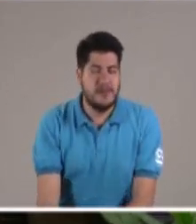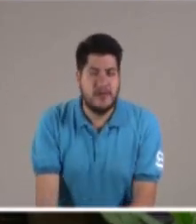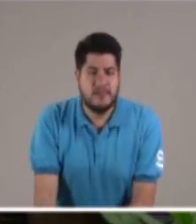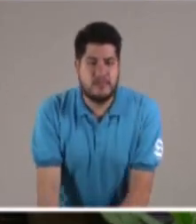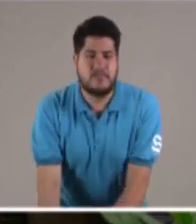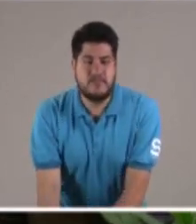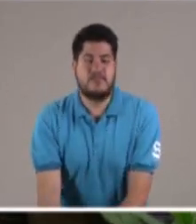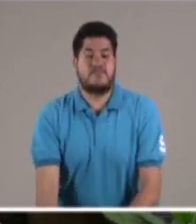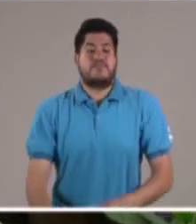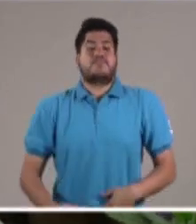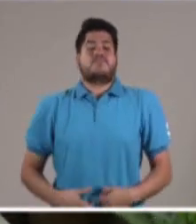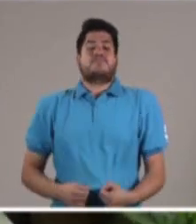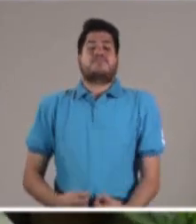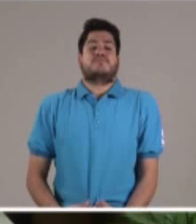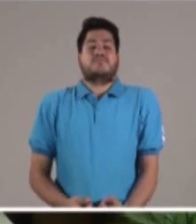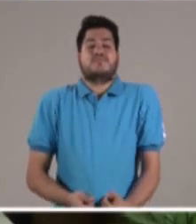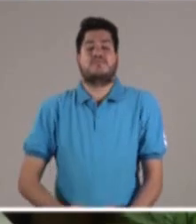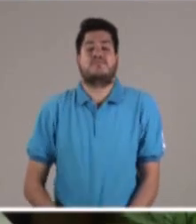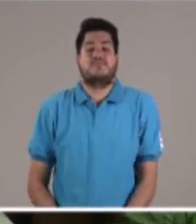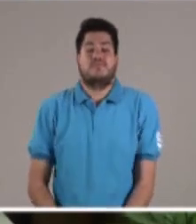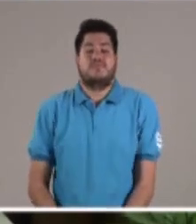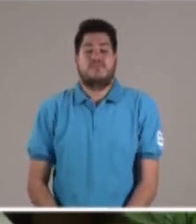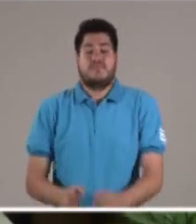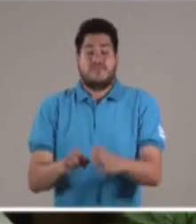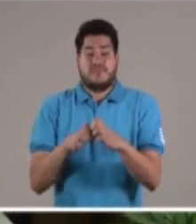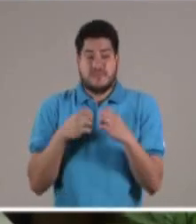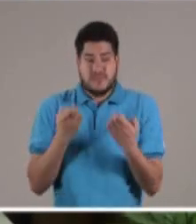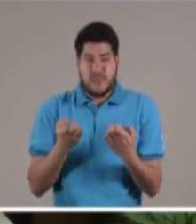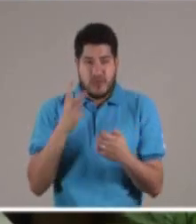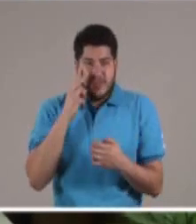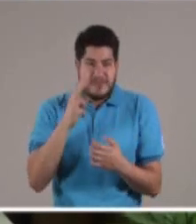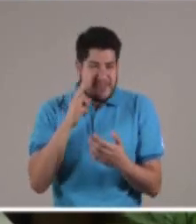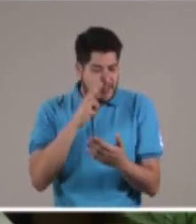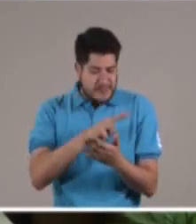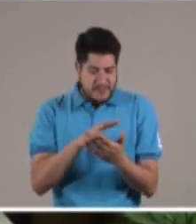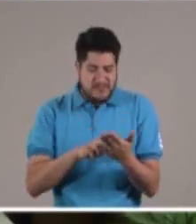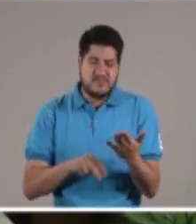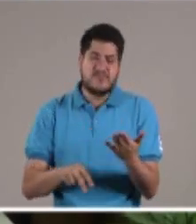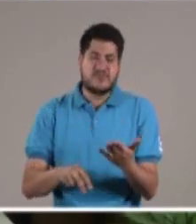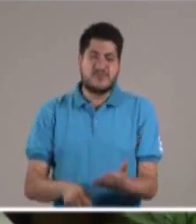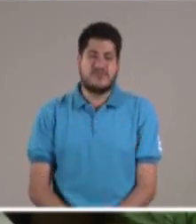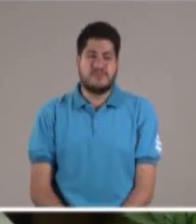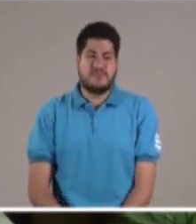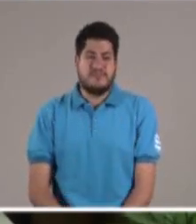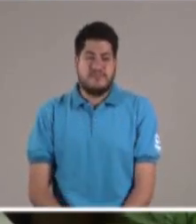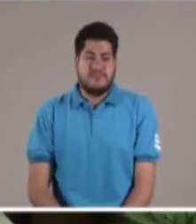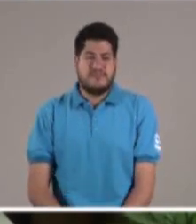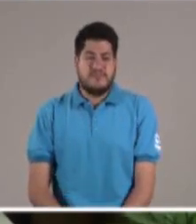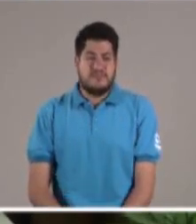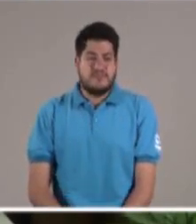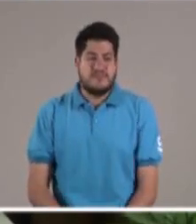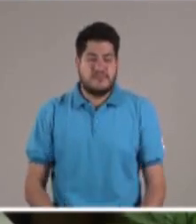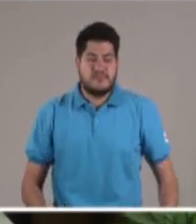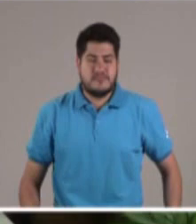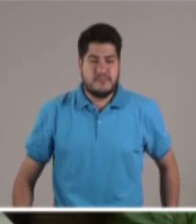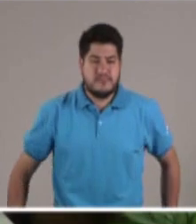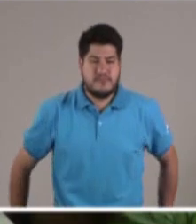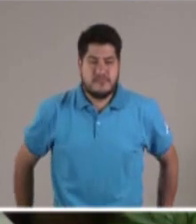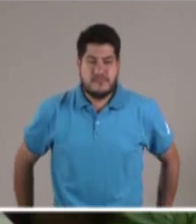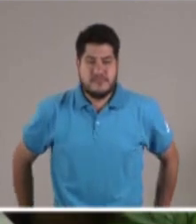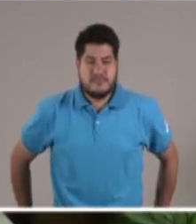cosas entonces mire lo que dice acá Así rapidito